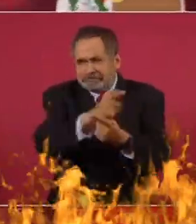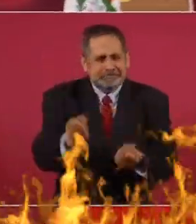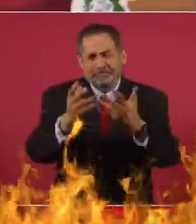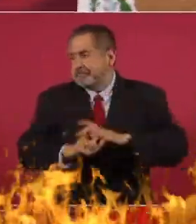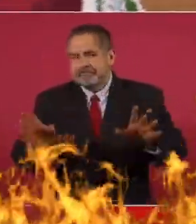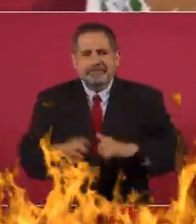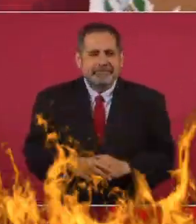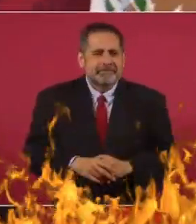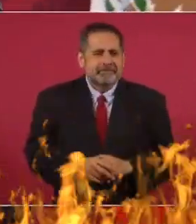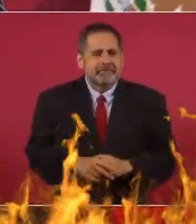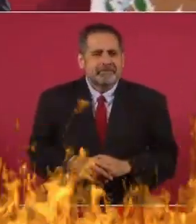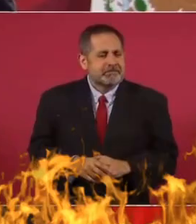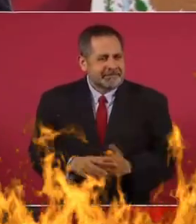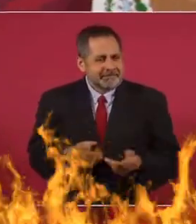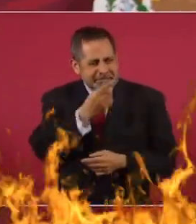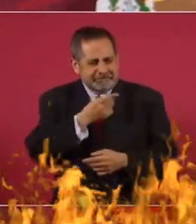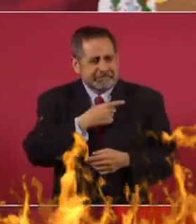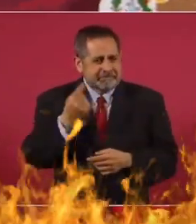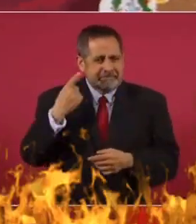Estos